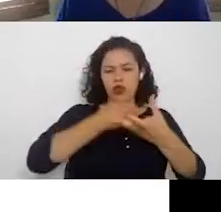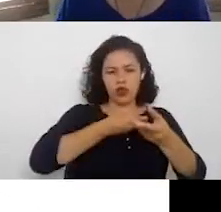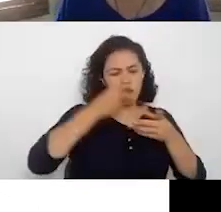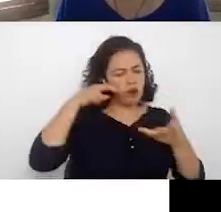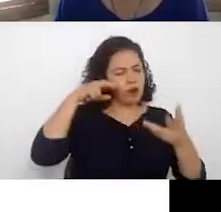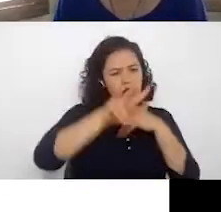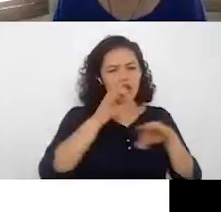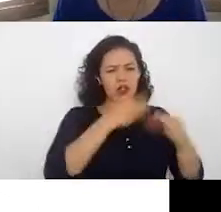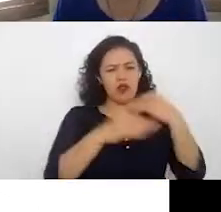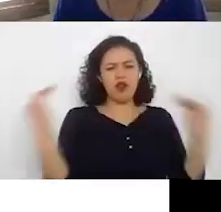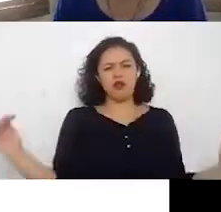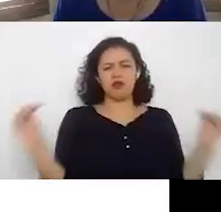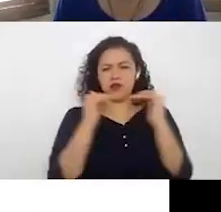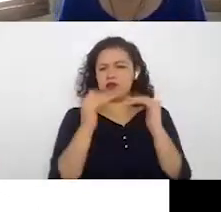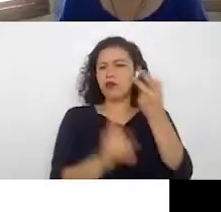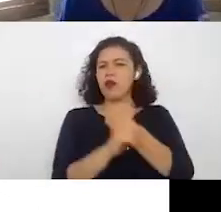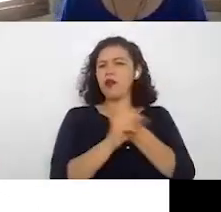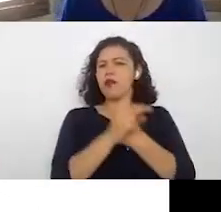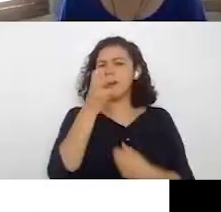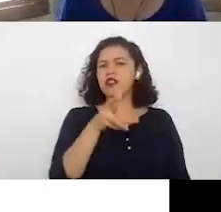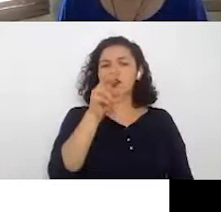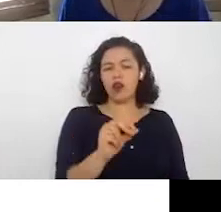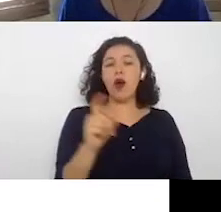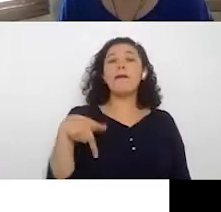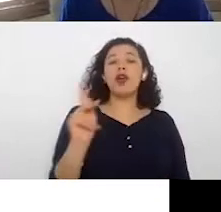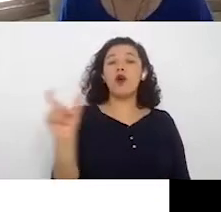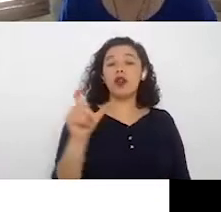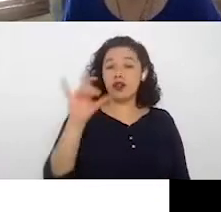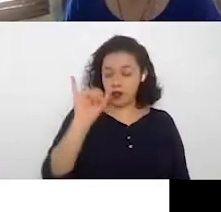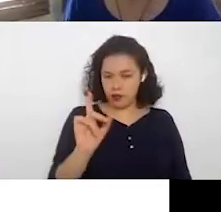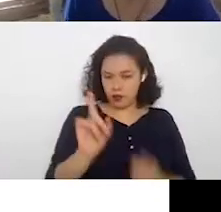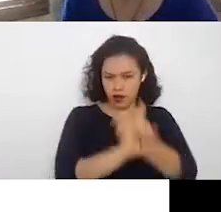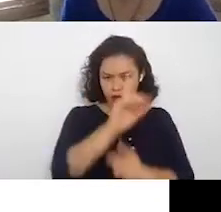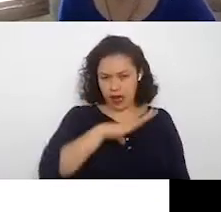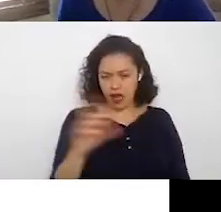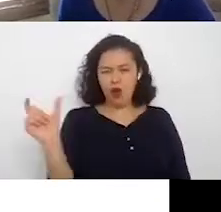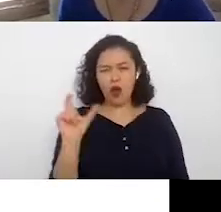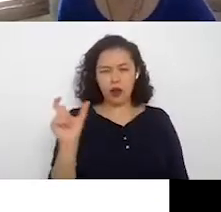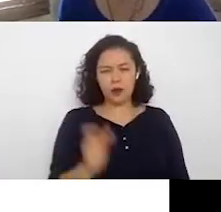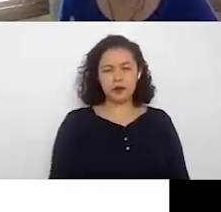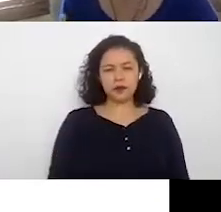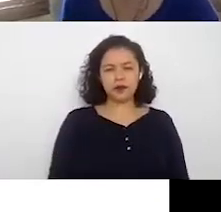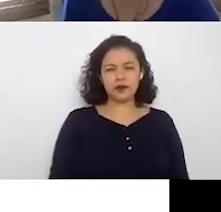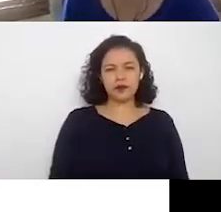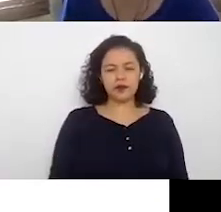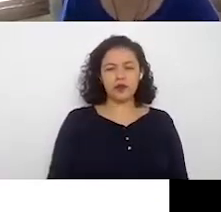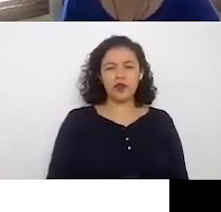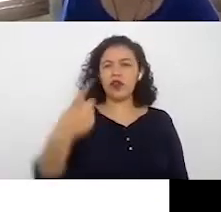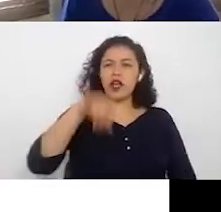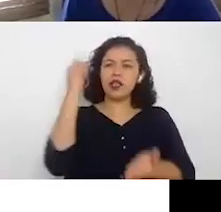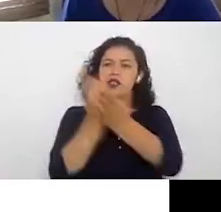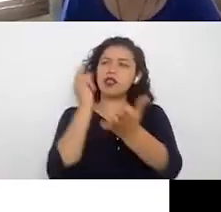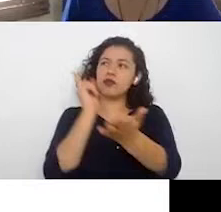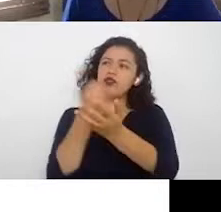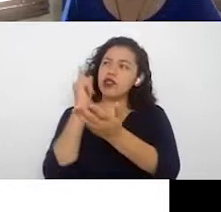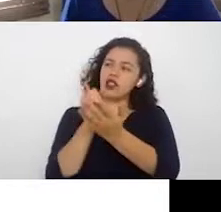En esa parte no hay problema. Cuando hay problema es cuando ustedes han emitido un deducible de impuestos